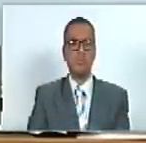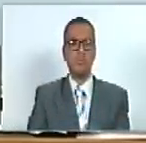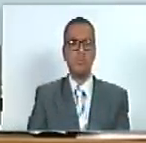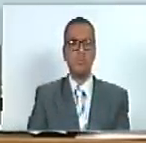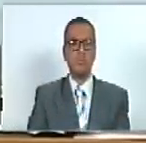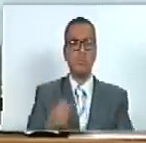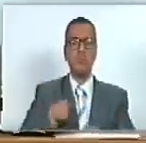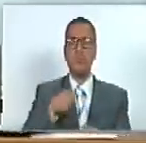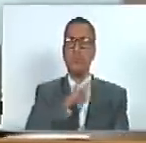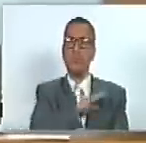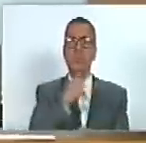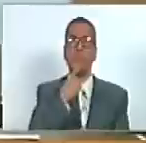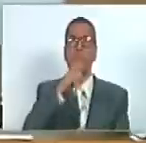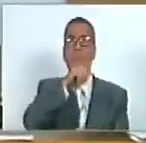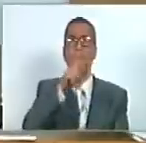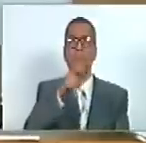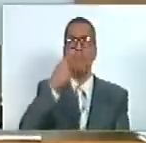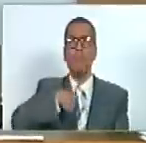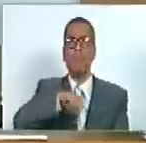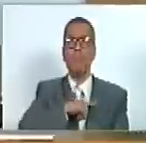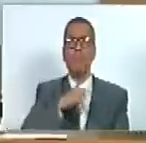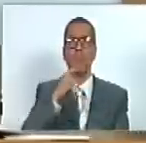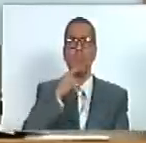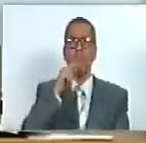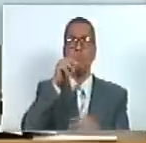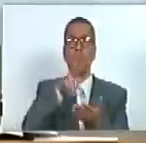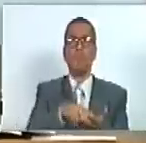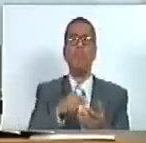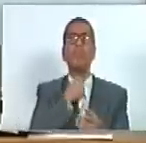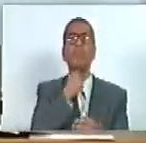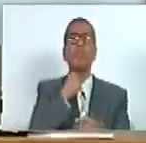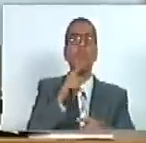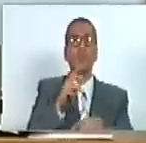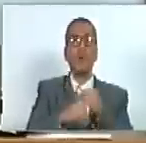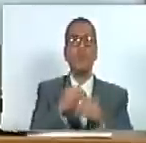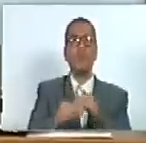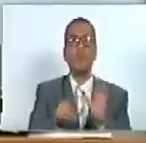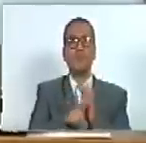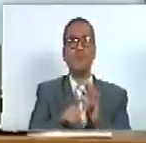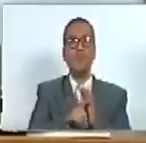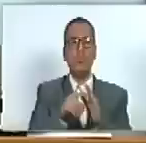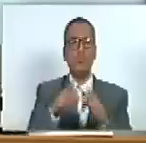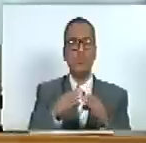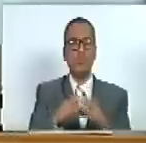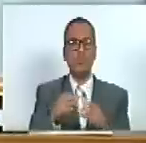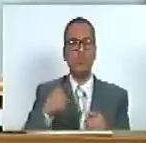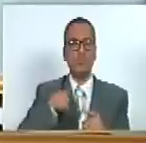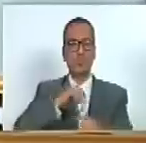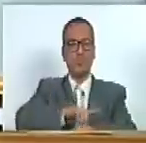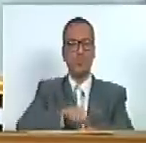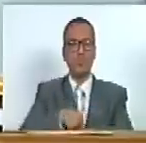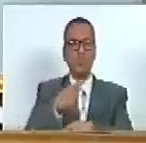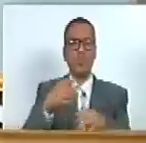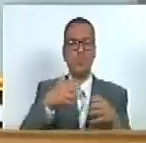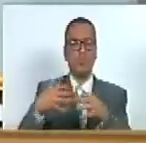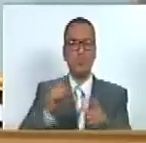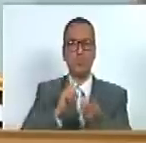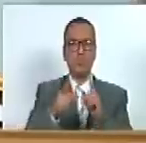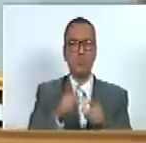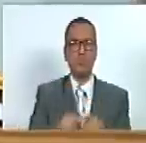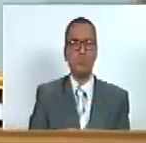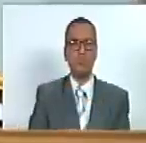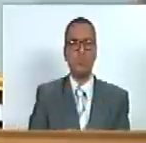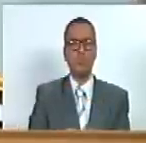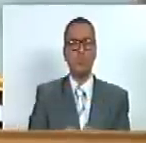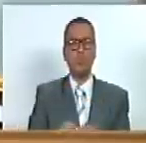Y yo le pregunto a los precandidatos, porque les encanta aplicar el método leninista de todas las formas de lucha, Bruno.